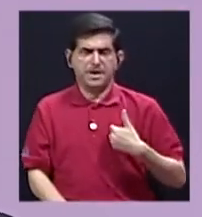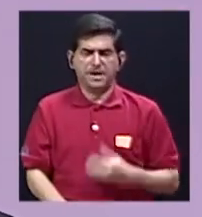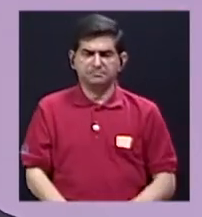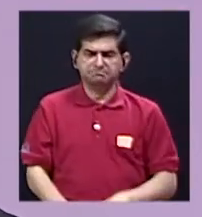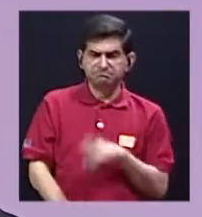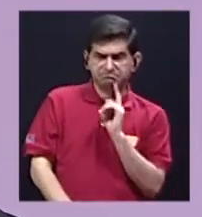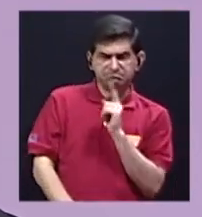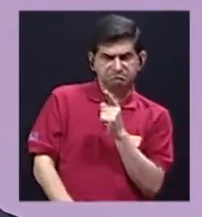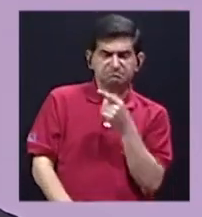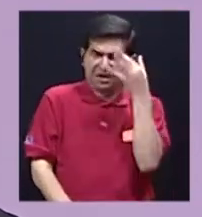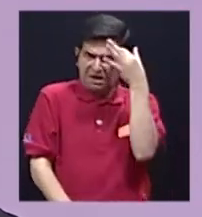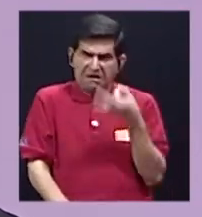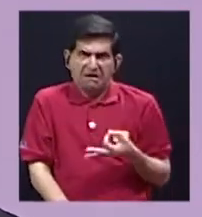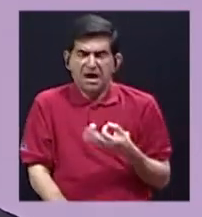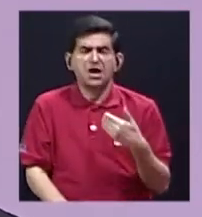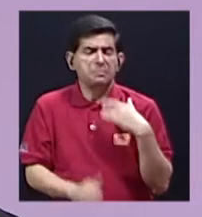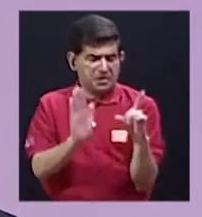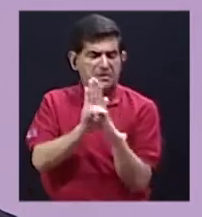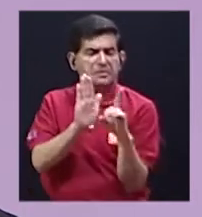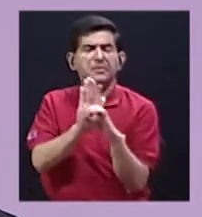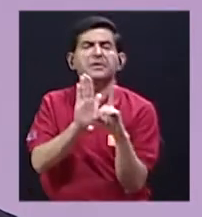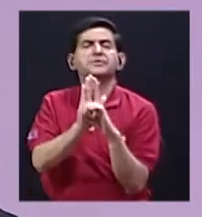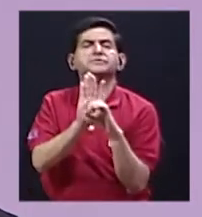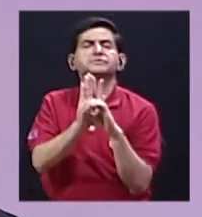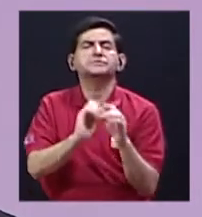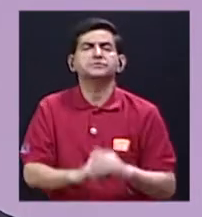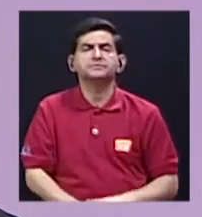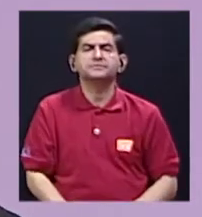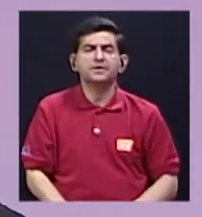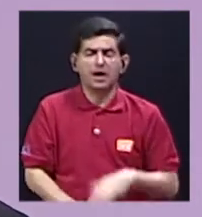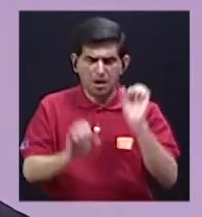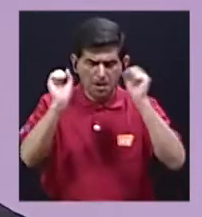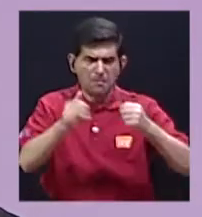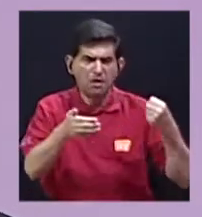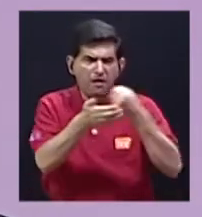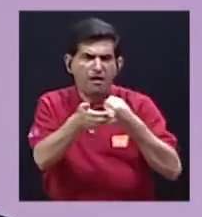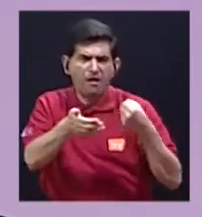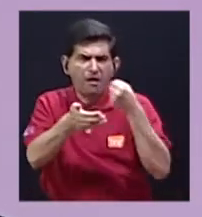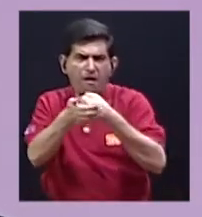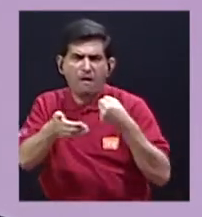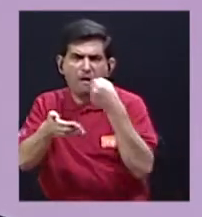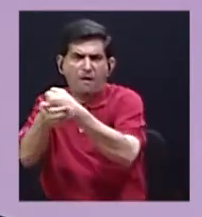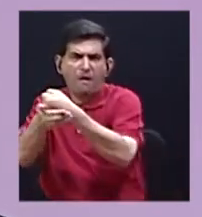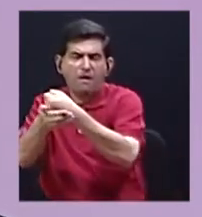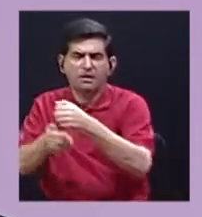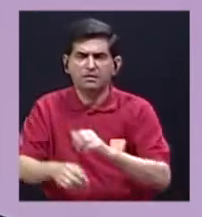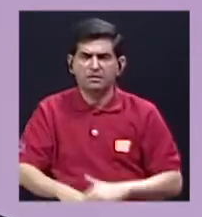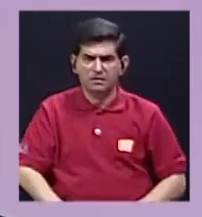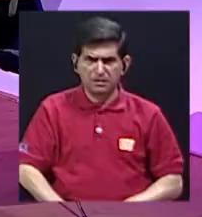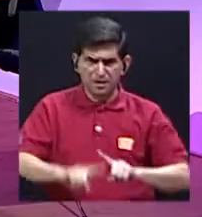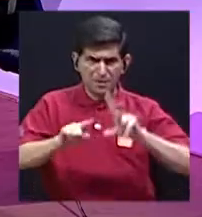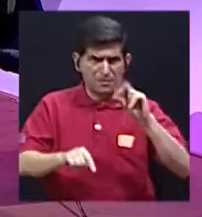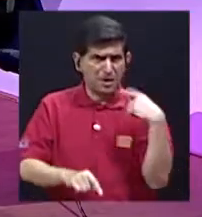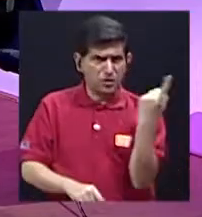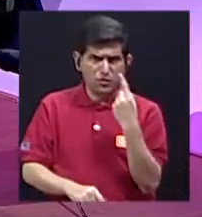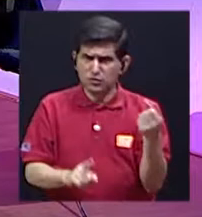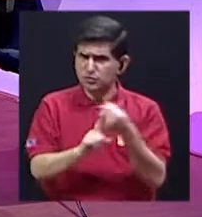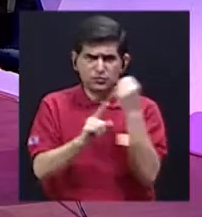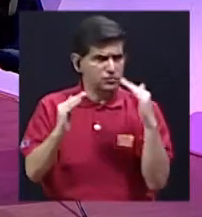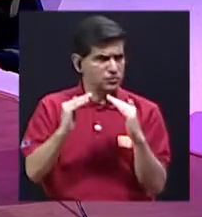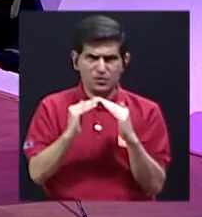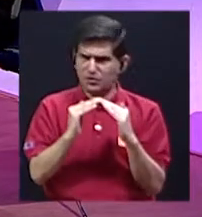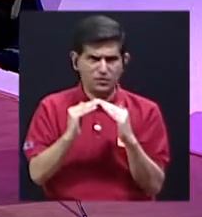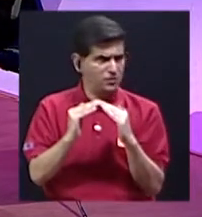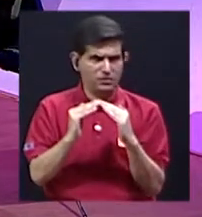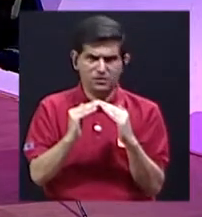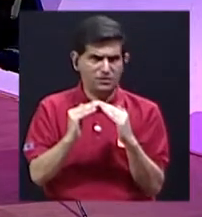veces tiene derecho a golpearla pero no sólo la violencia doméstica verdad